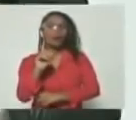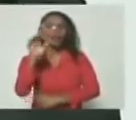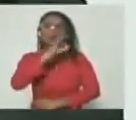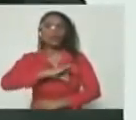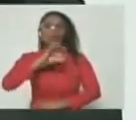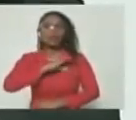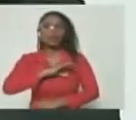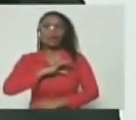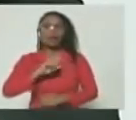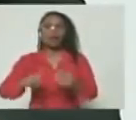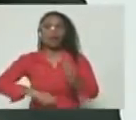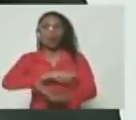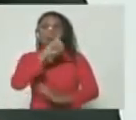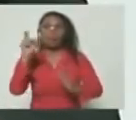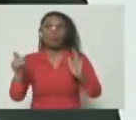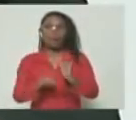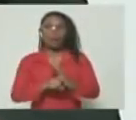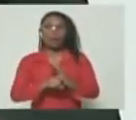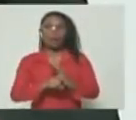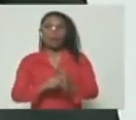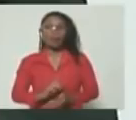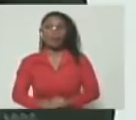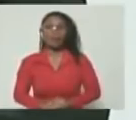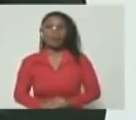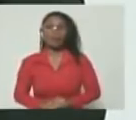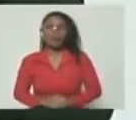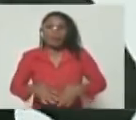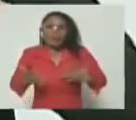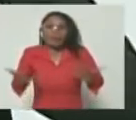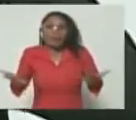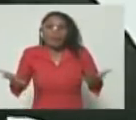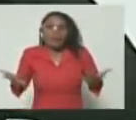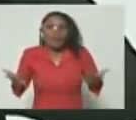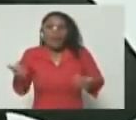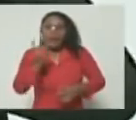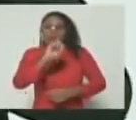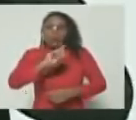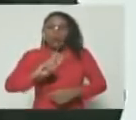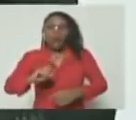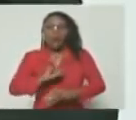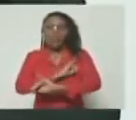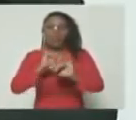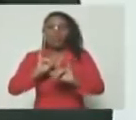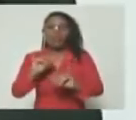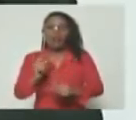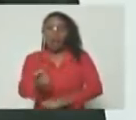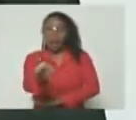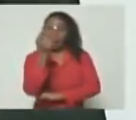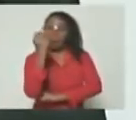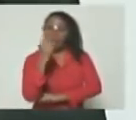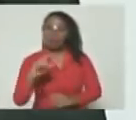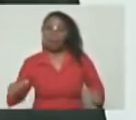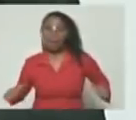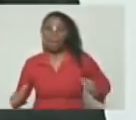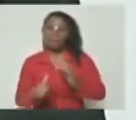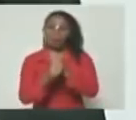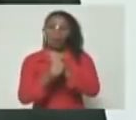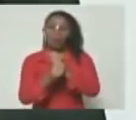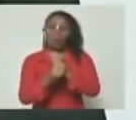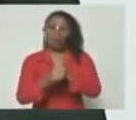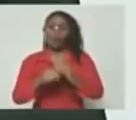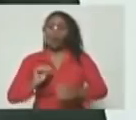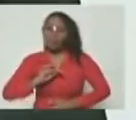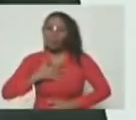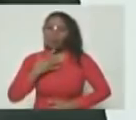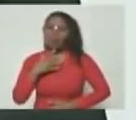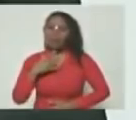sociedad completamente diluida que no termina jamás de conseguir lo que podría ser